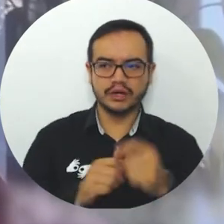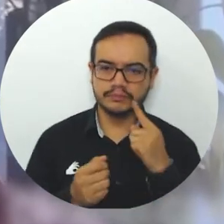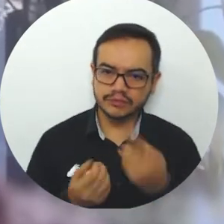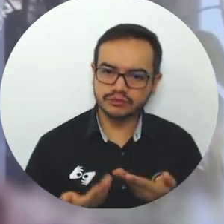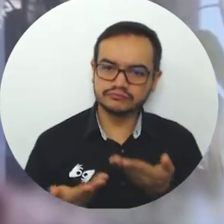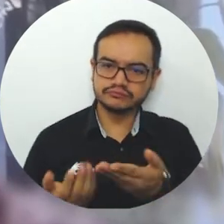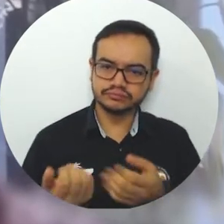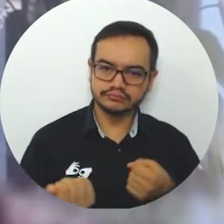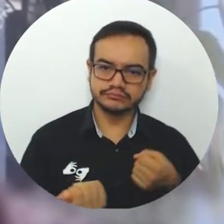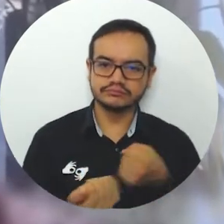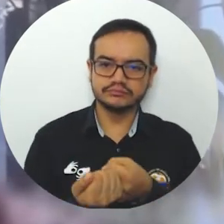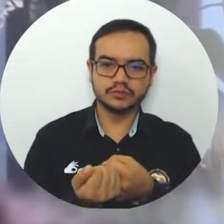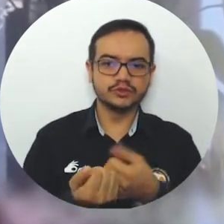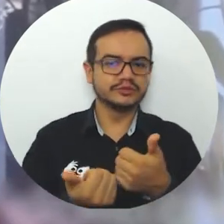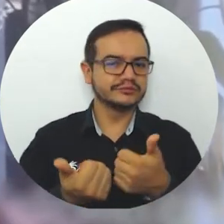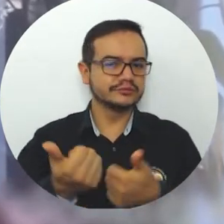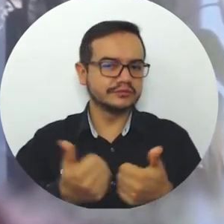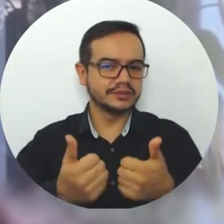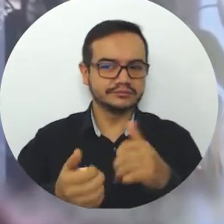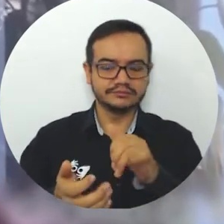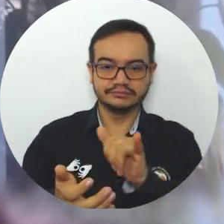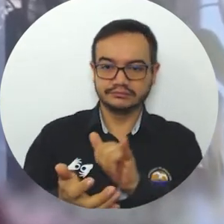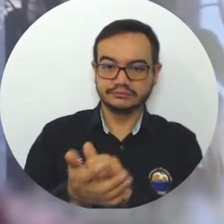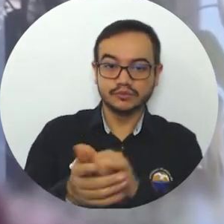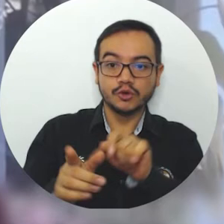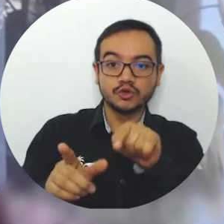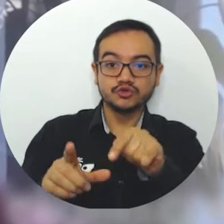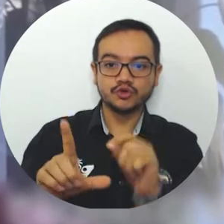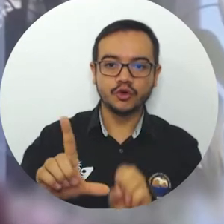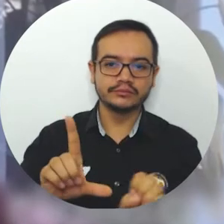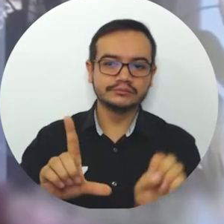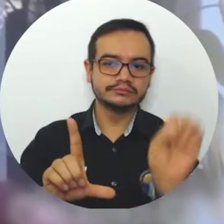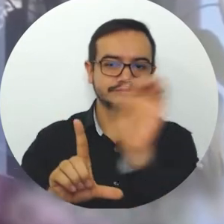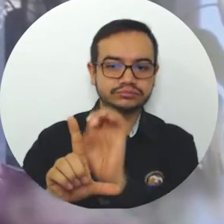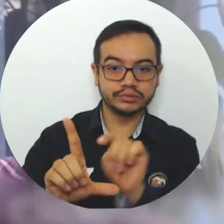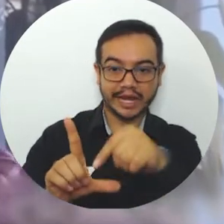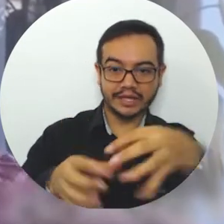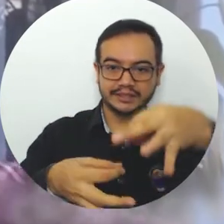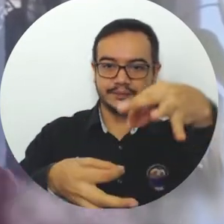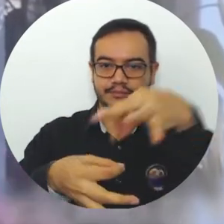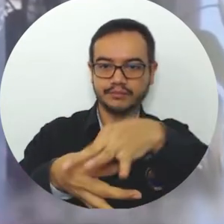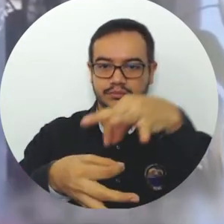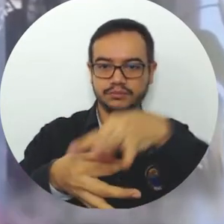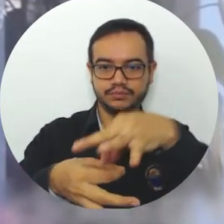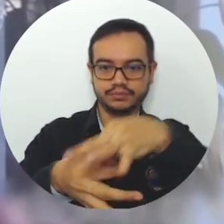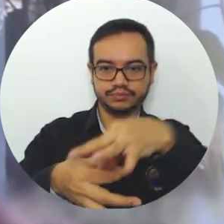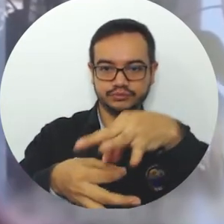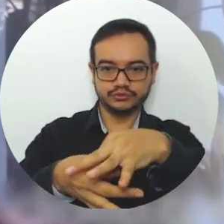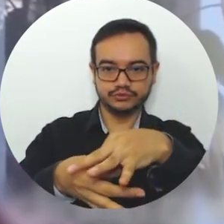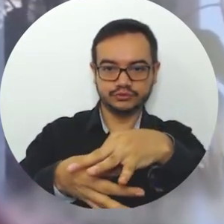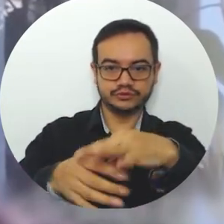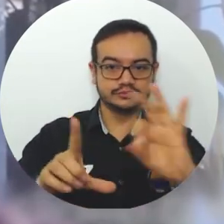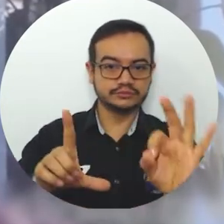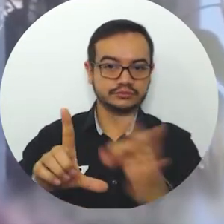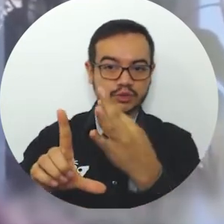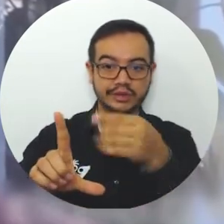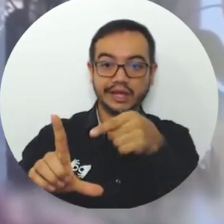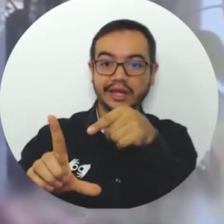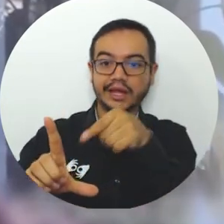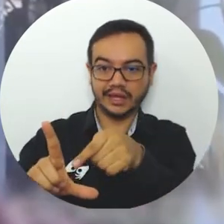interés para el desarrollo de manera exitosa de la jornada